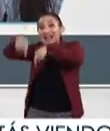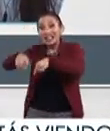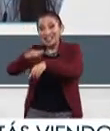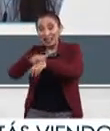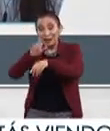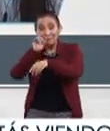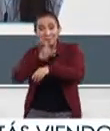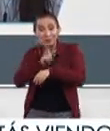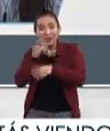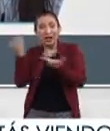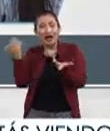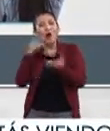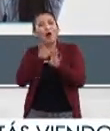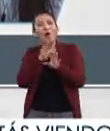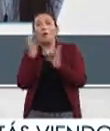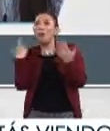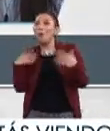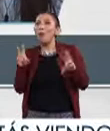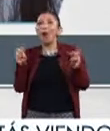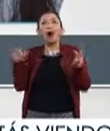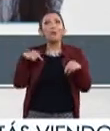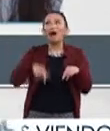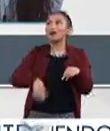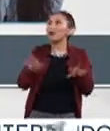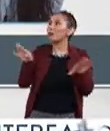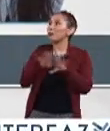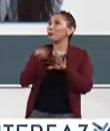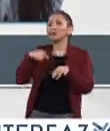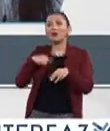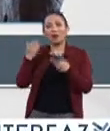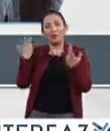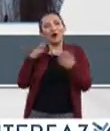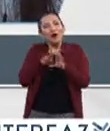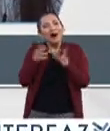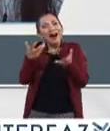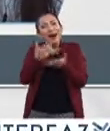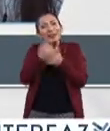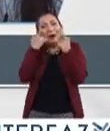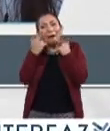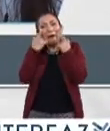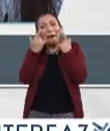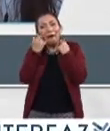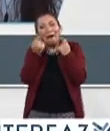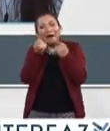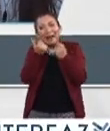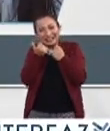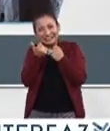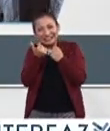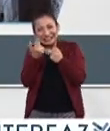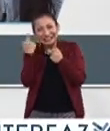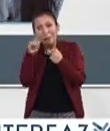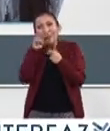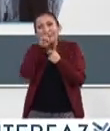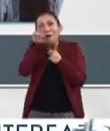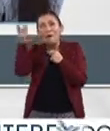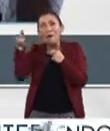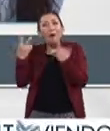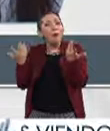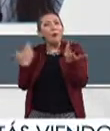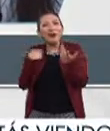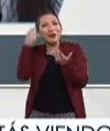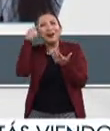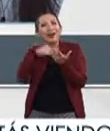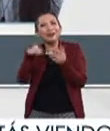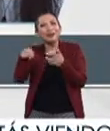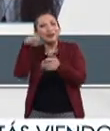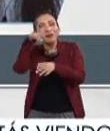amiga, pues fue así como de, ah, wow, ¿cómo estoy aquí? Y sí me dieron como ganitas de llorar cuando vi todo y que no me la